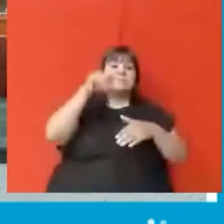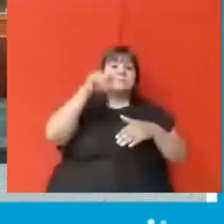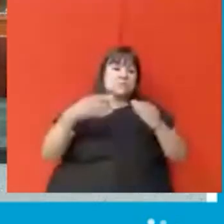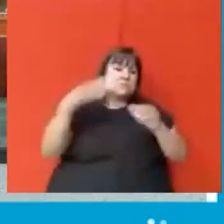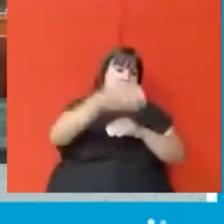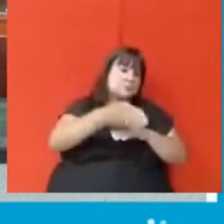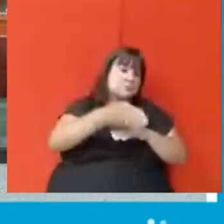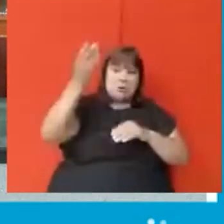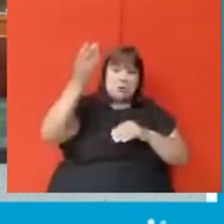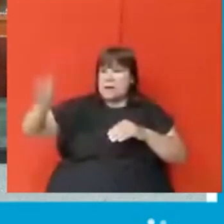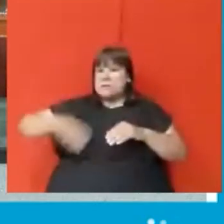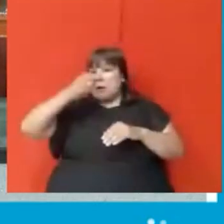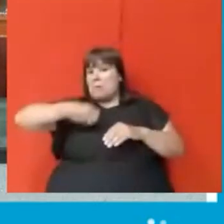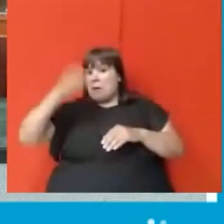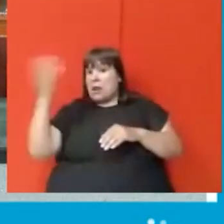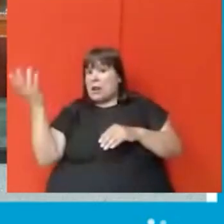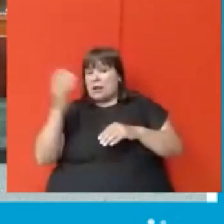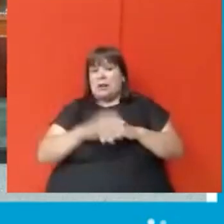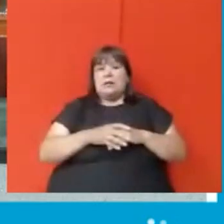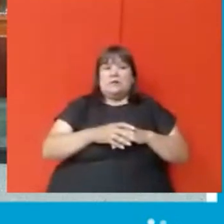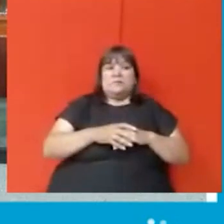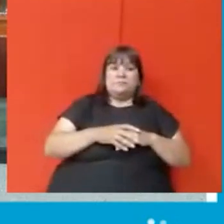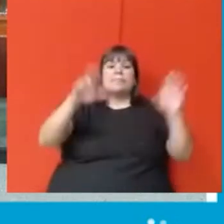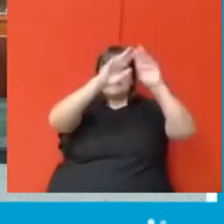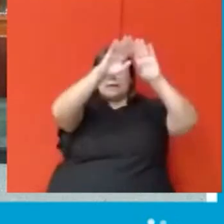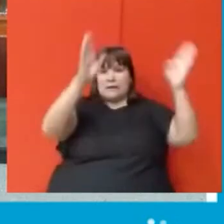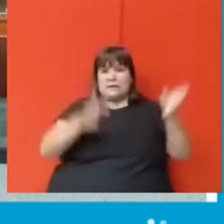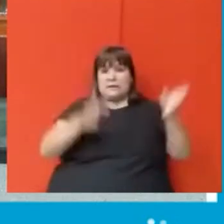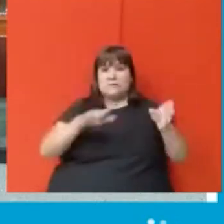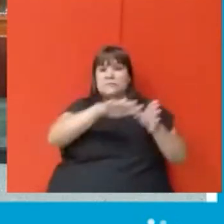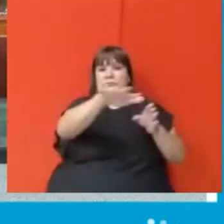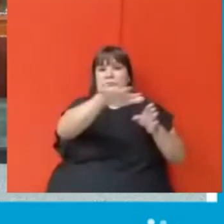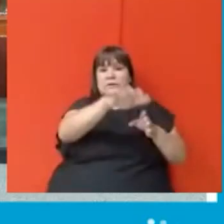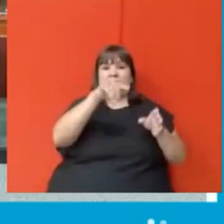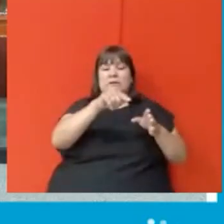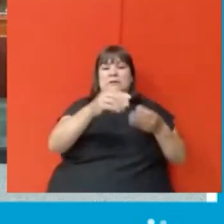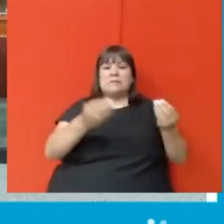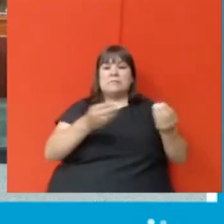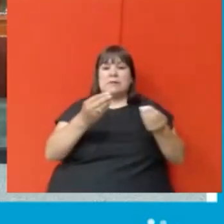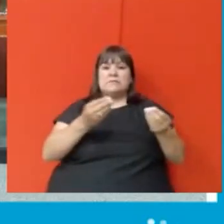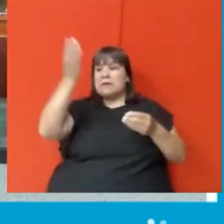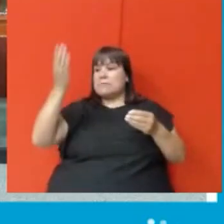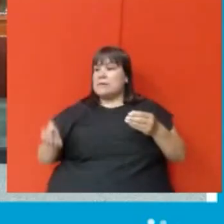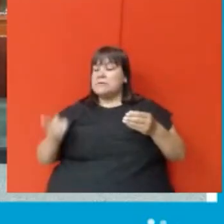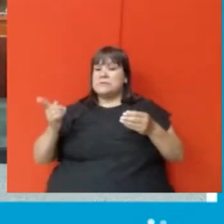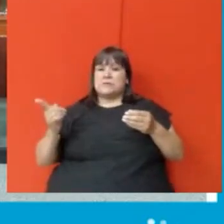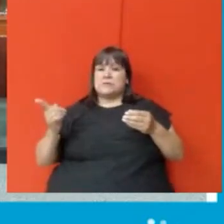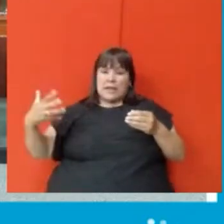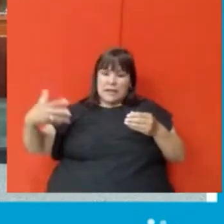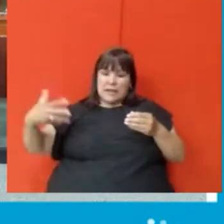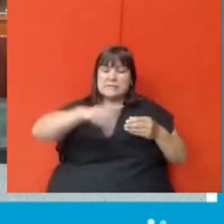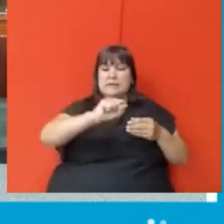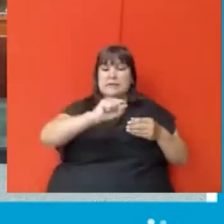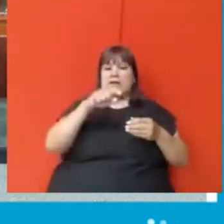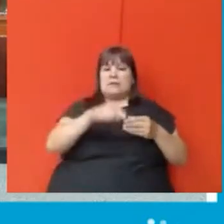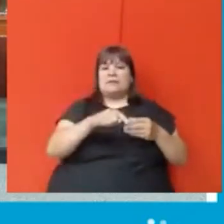donde, por ejemplo, los pacientes son sometidos a tener, por ejemplo, esto también pasa en los